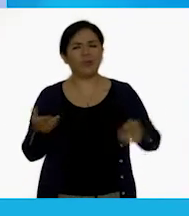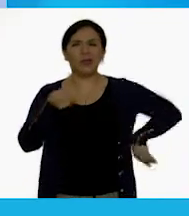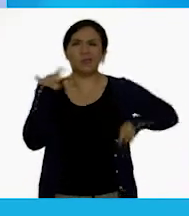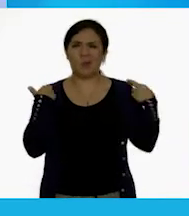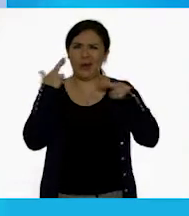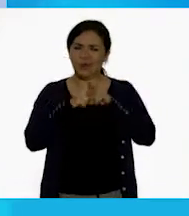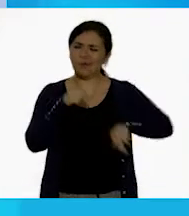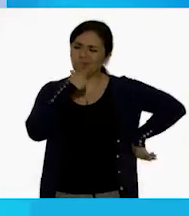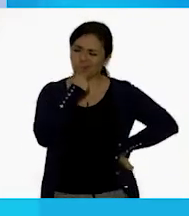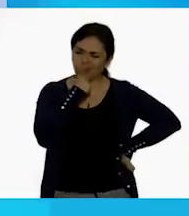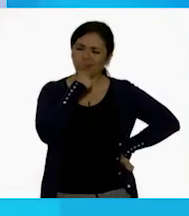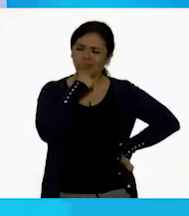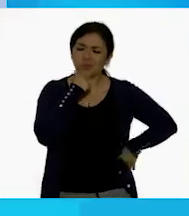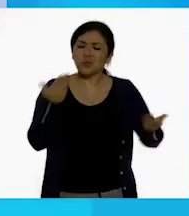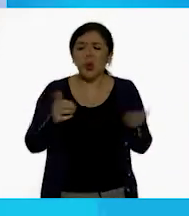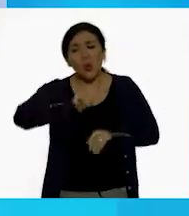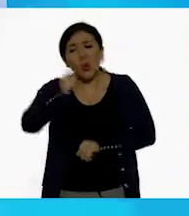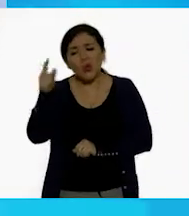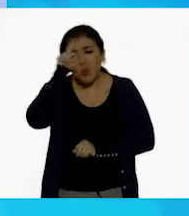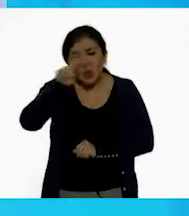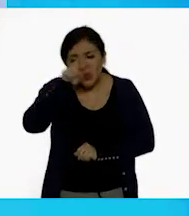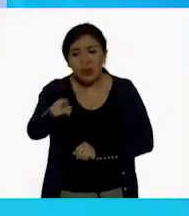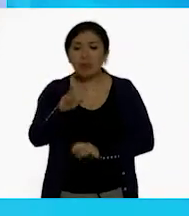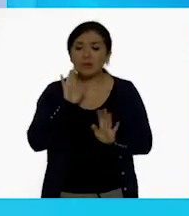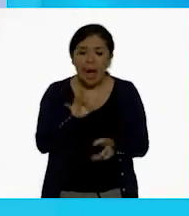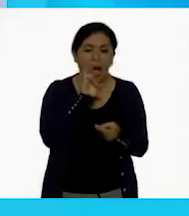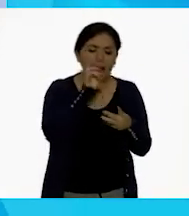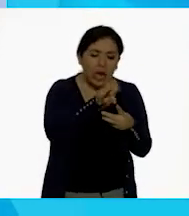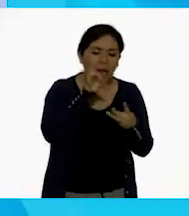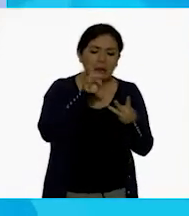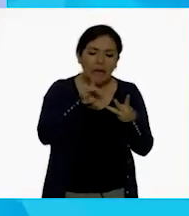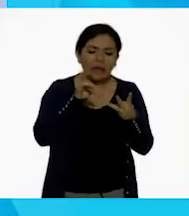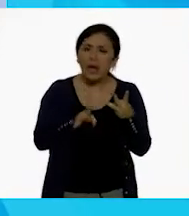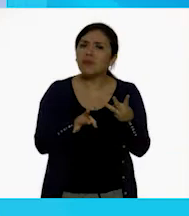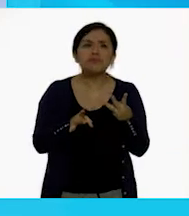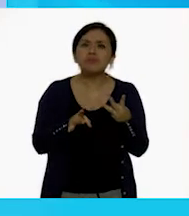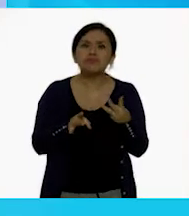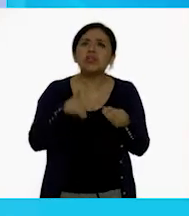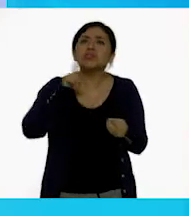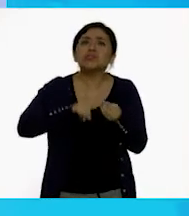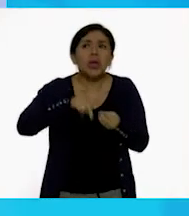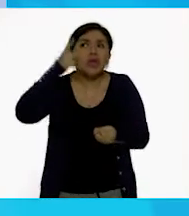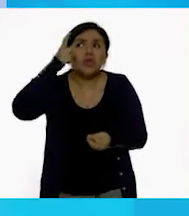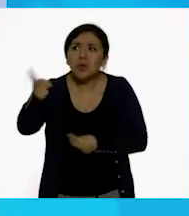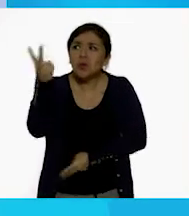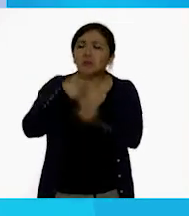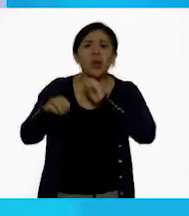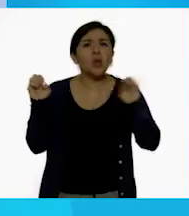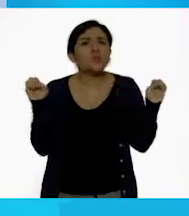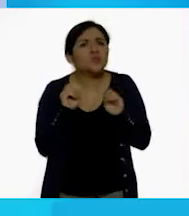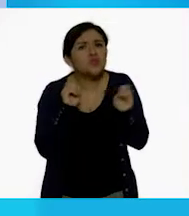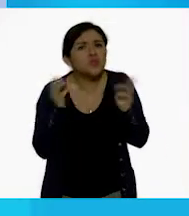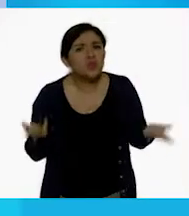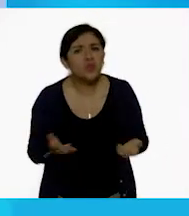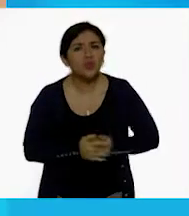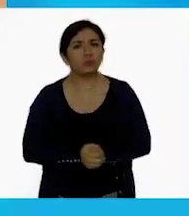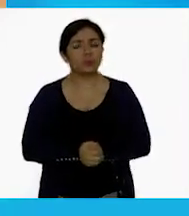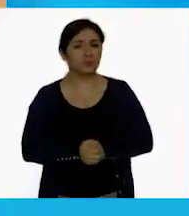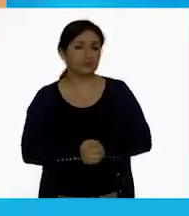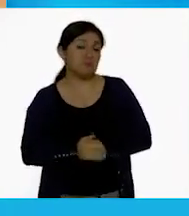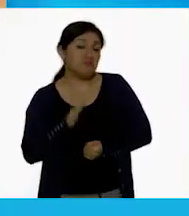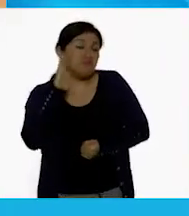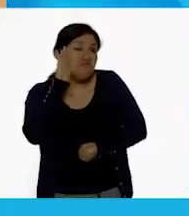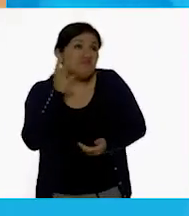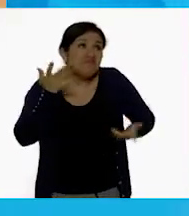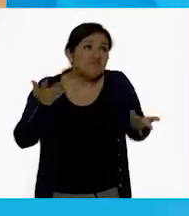Bueno, ¿qué sugieren ahora? Ya lo intentamos todo y nadie reclama la caja como suya. Bueno, pues